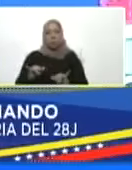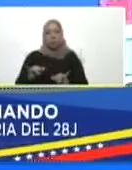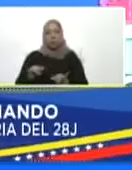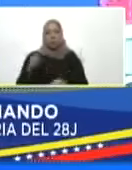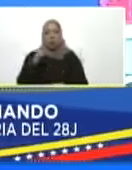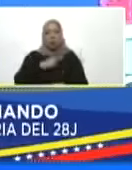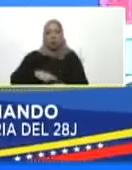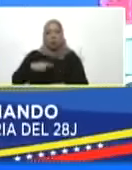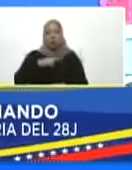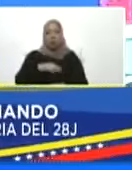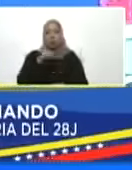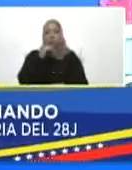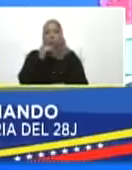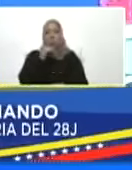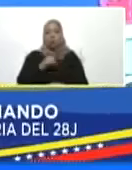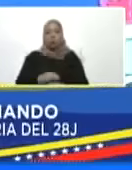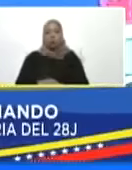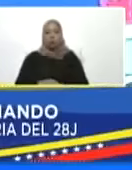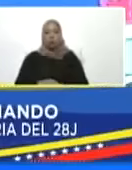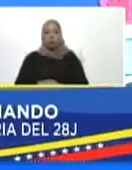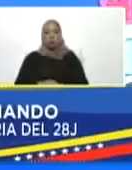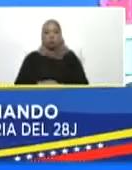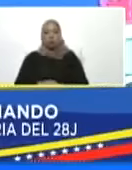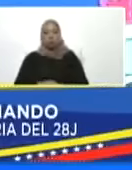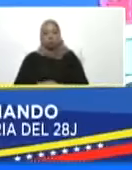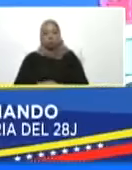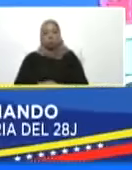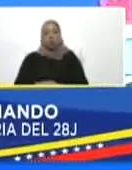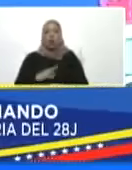nacional. Nosotros hemos logrado